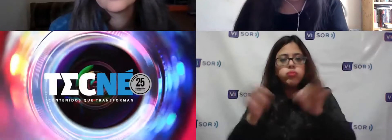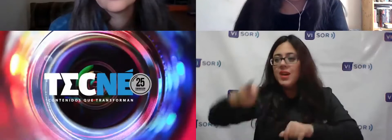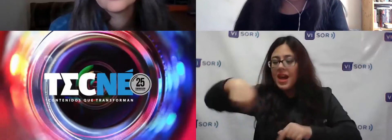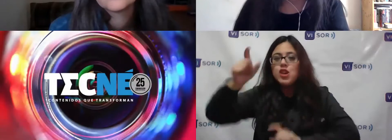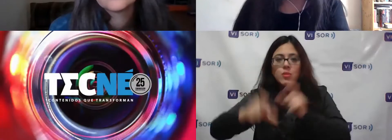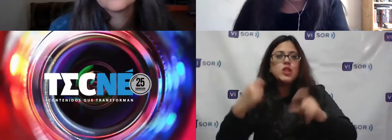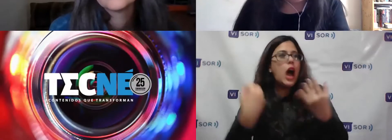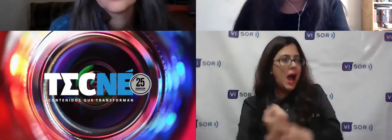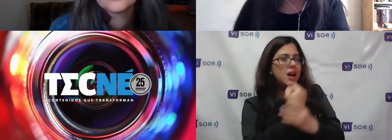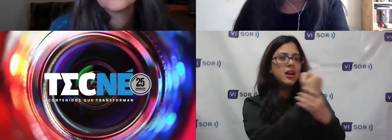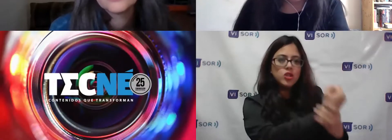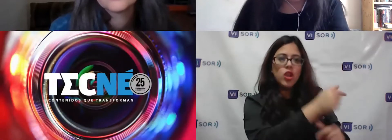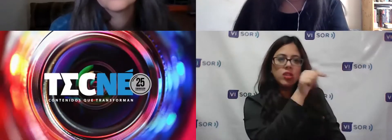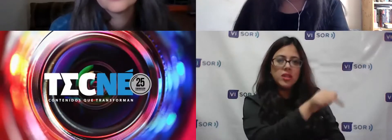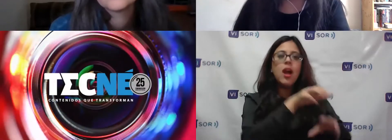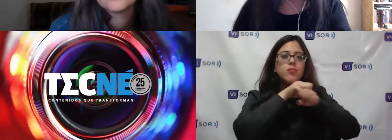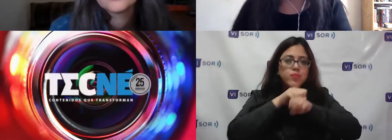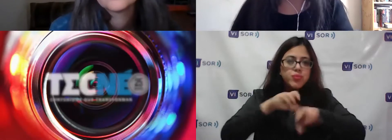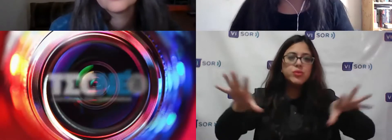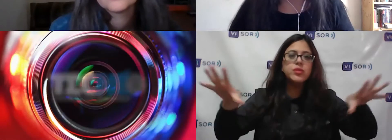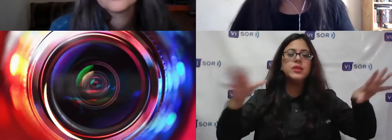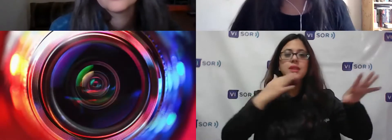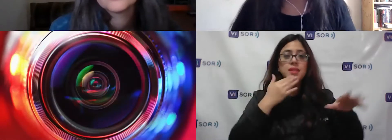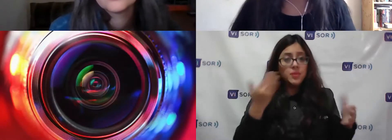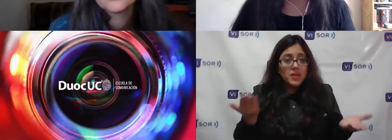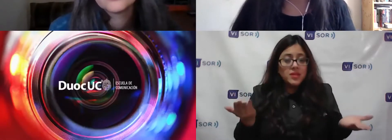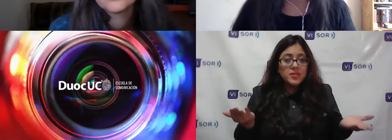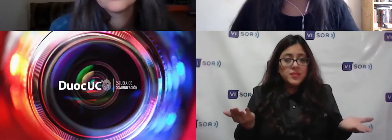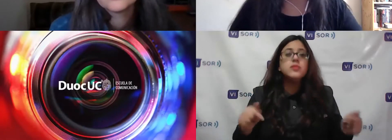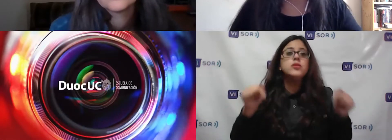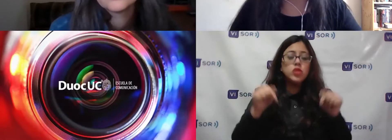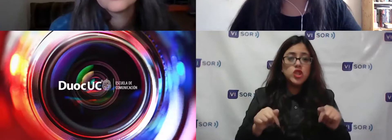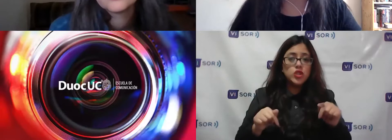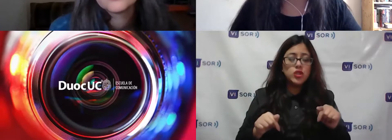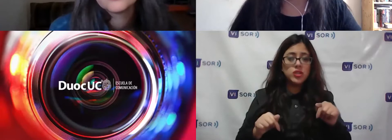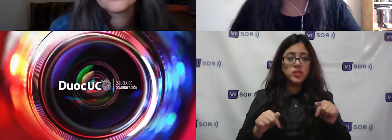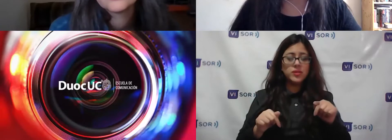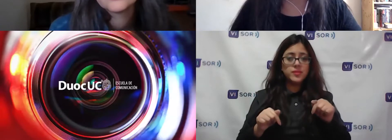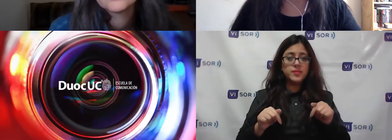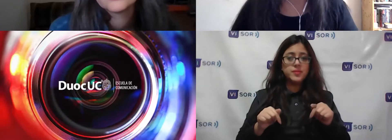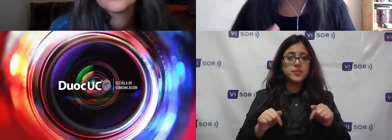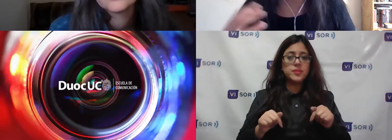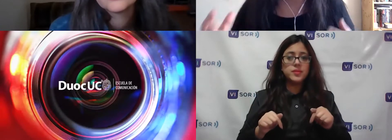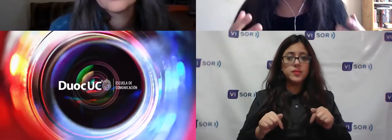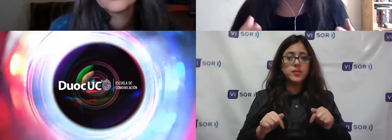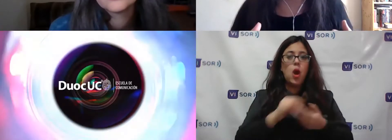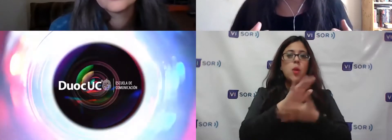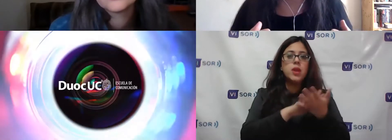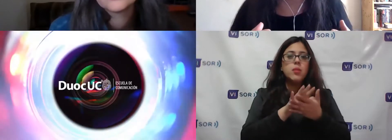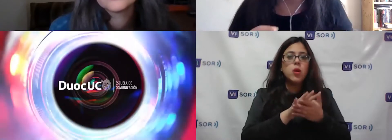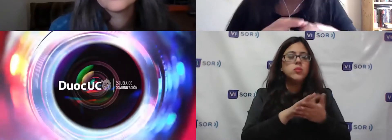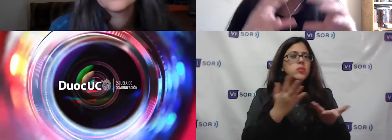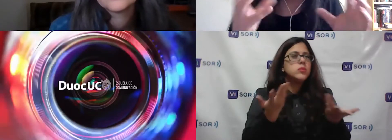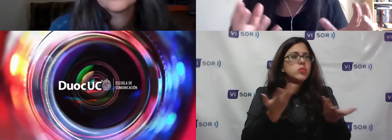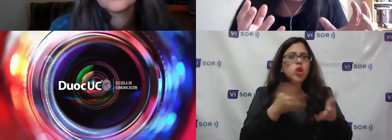antes para difundirla para moverla entonces por eso hoy día por ejemplo cuando uno va uno dice donde modelos proyectos desarrollo